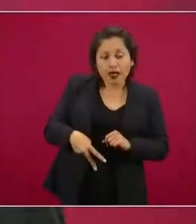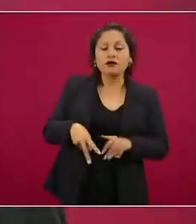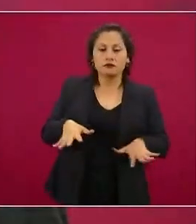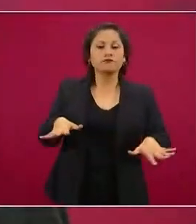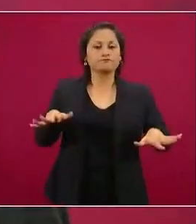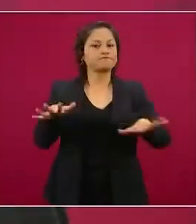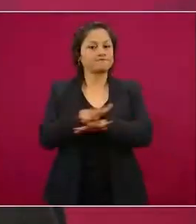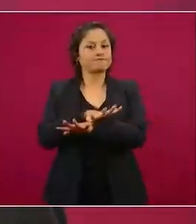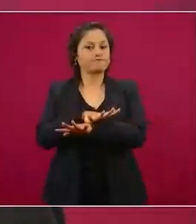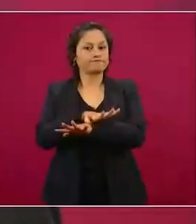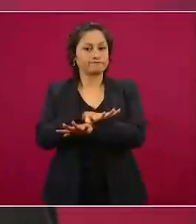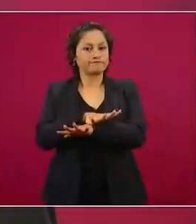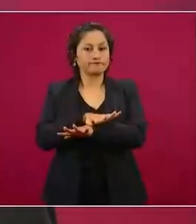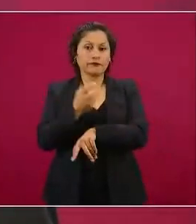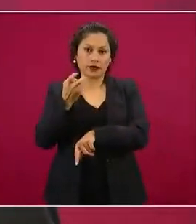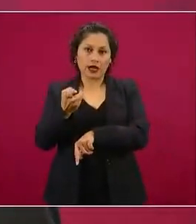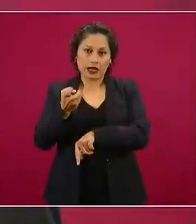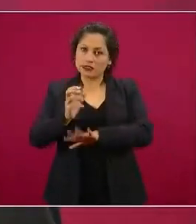que se tienen que llevar a cabo